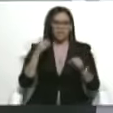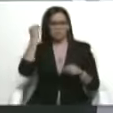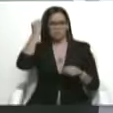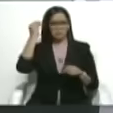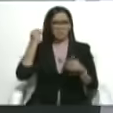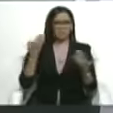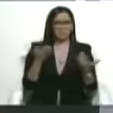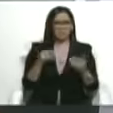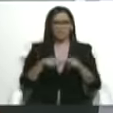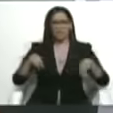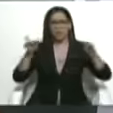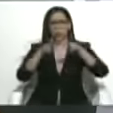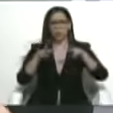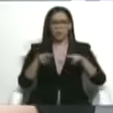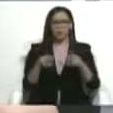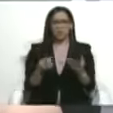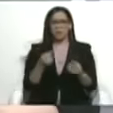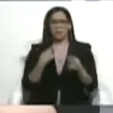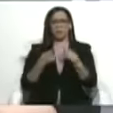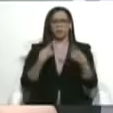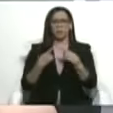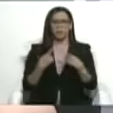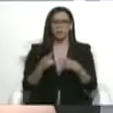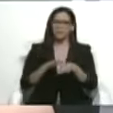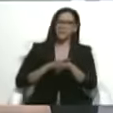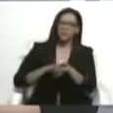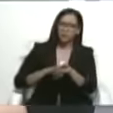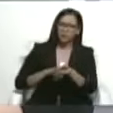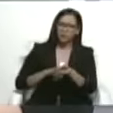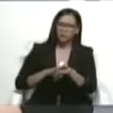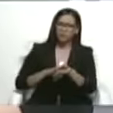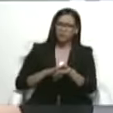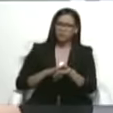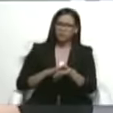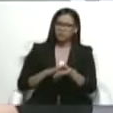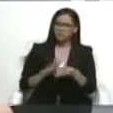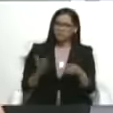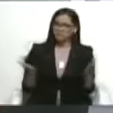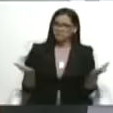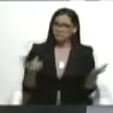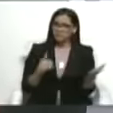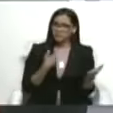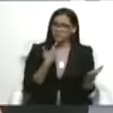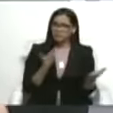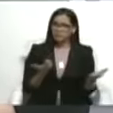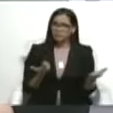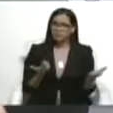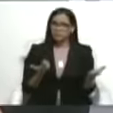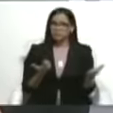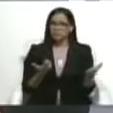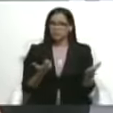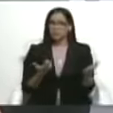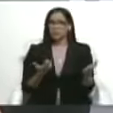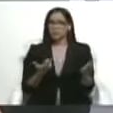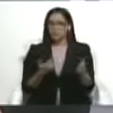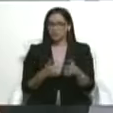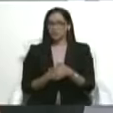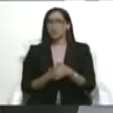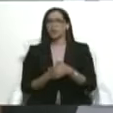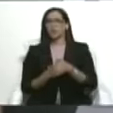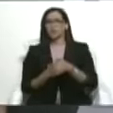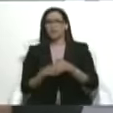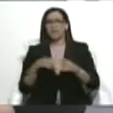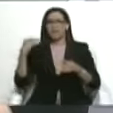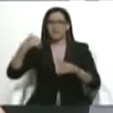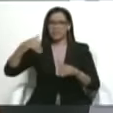que una persona salga diciendo tal o cual cosa? Perdón. Pero entonces yo digo, derecho penal uno,